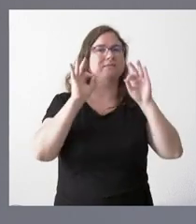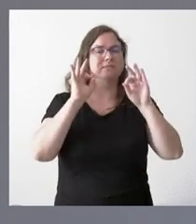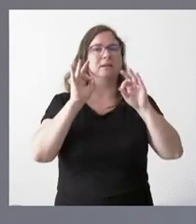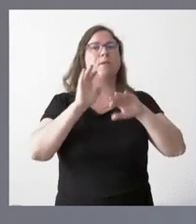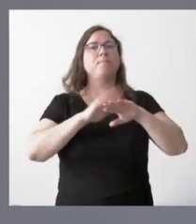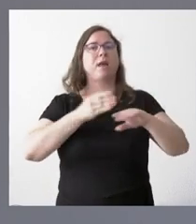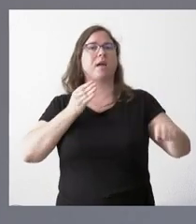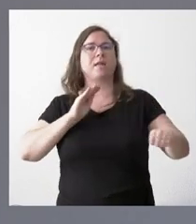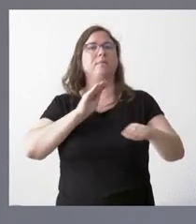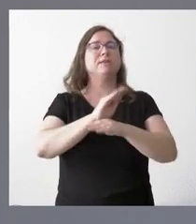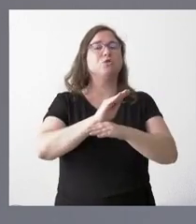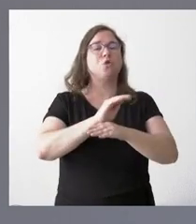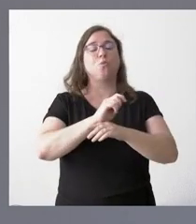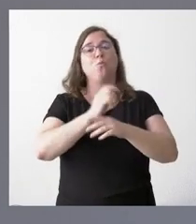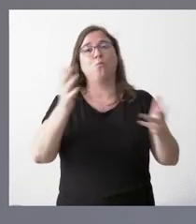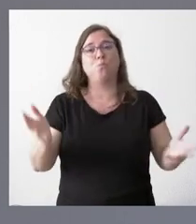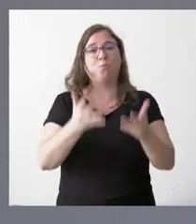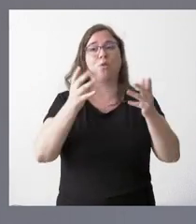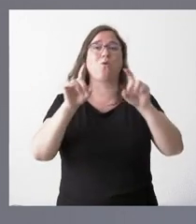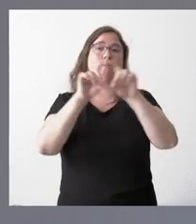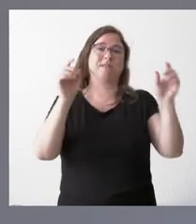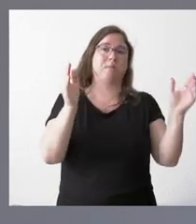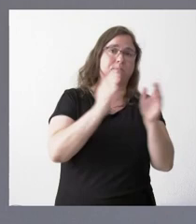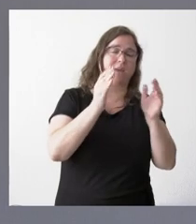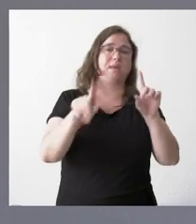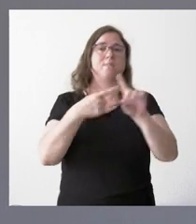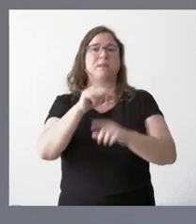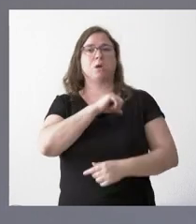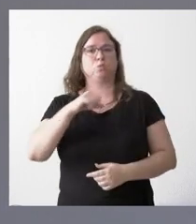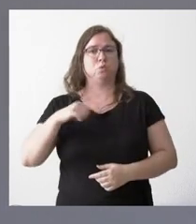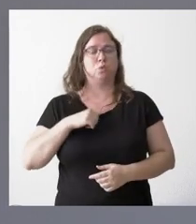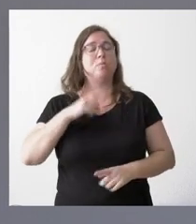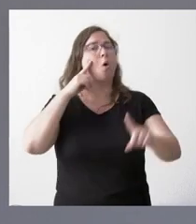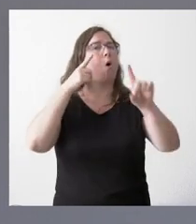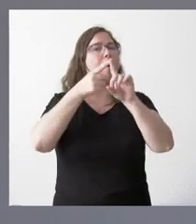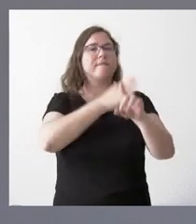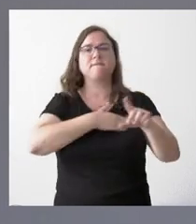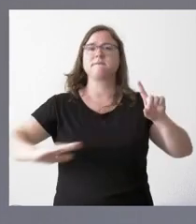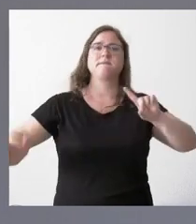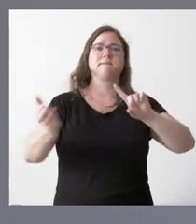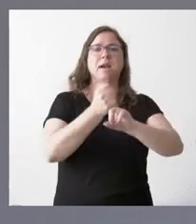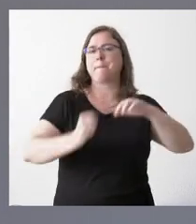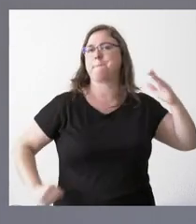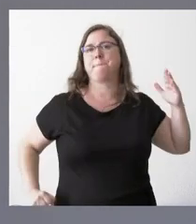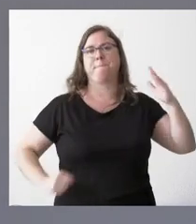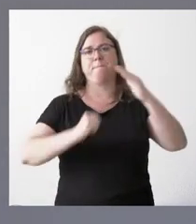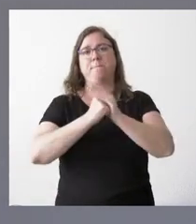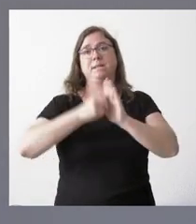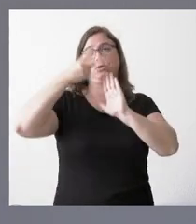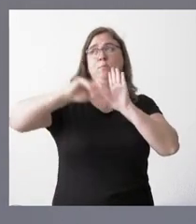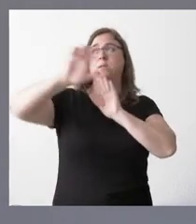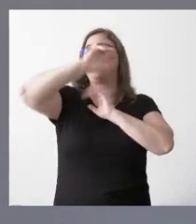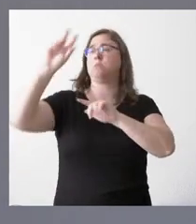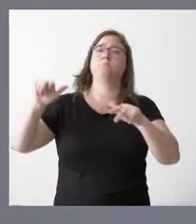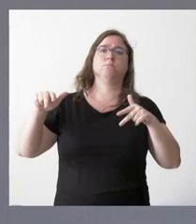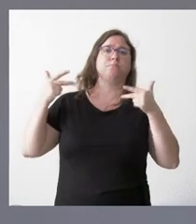las inversiones productivas de pymes y autónomos y aquí nuestra idea es llegar al máximo que permite la normativa europea en